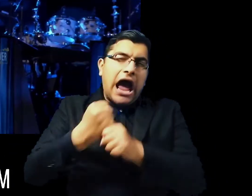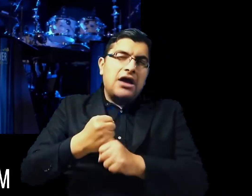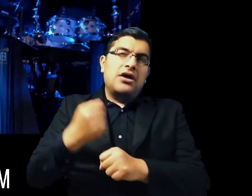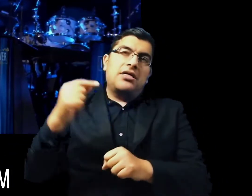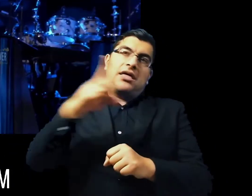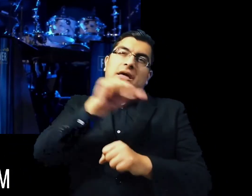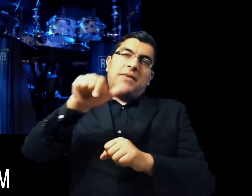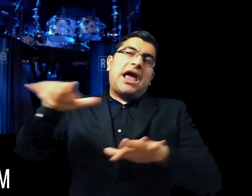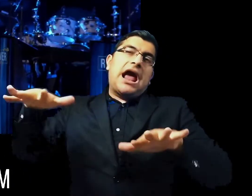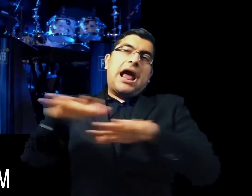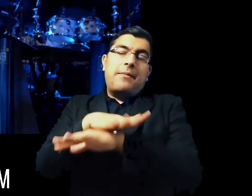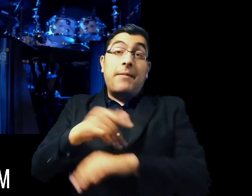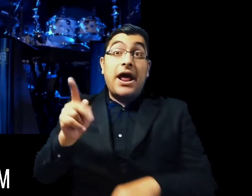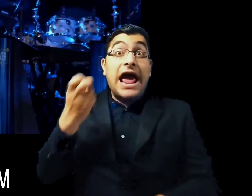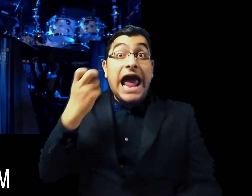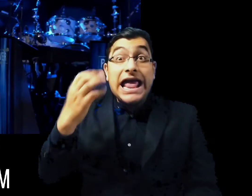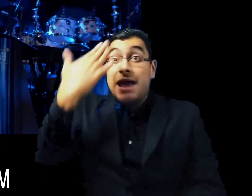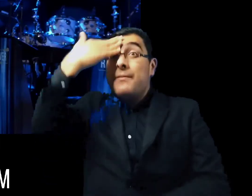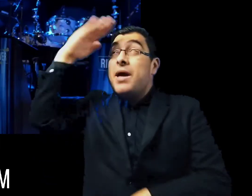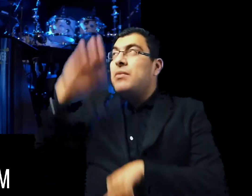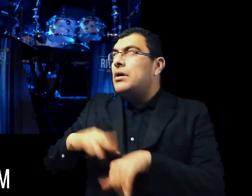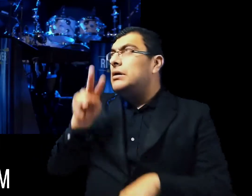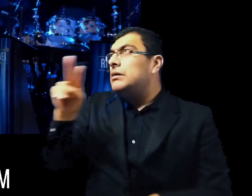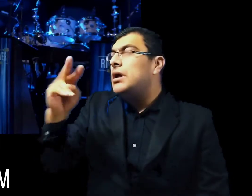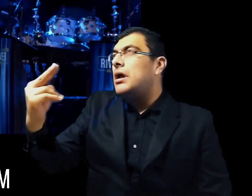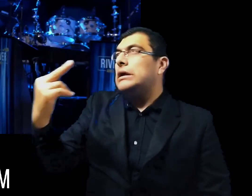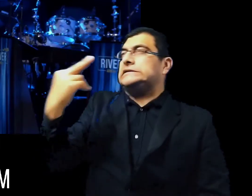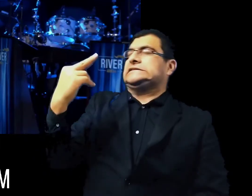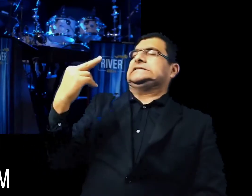esos momentos, esas situaciones marcan.